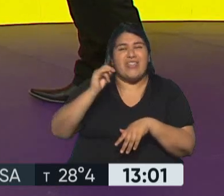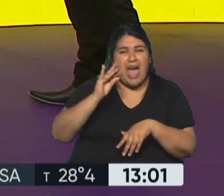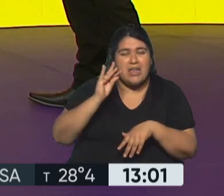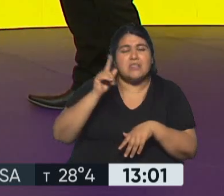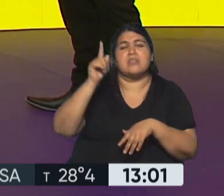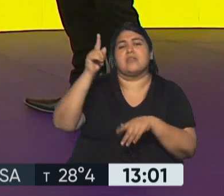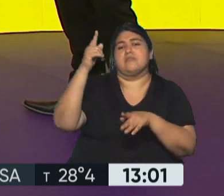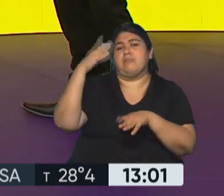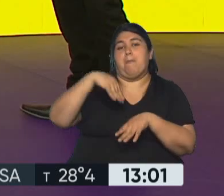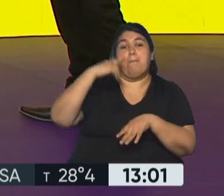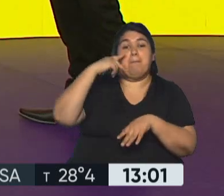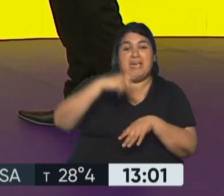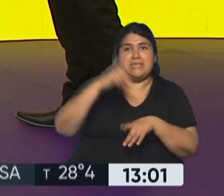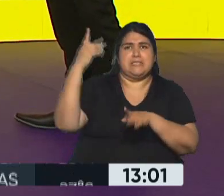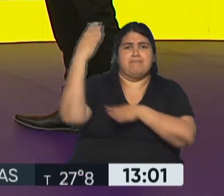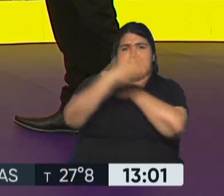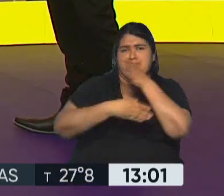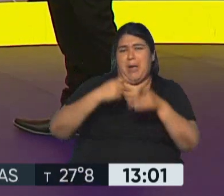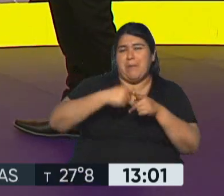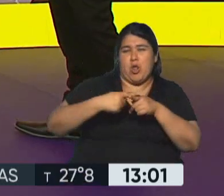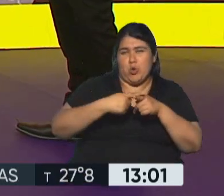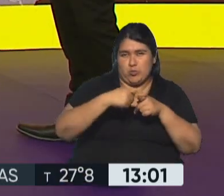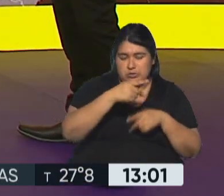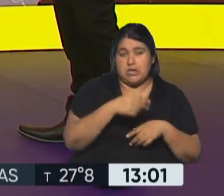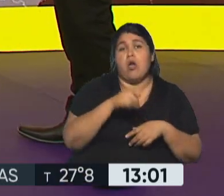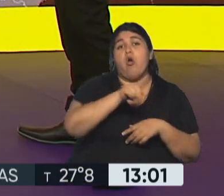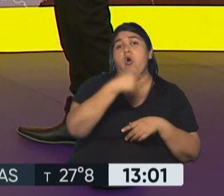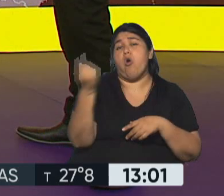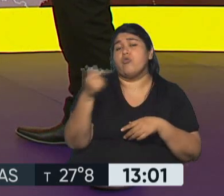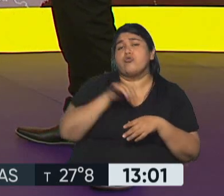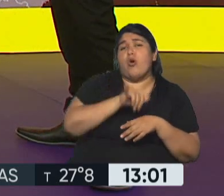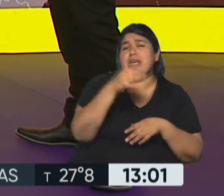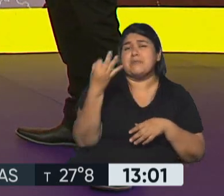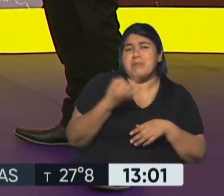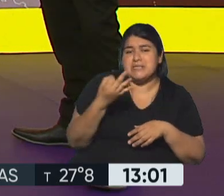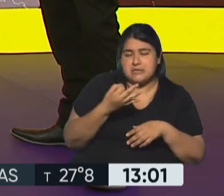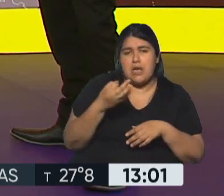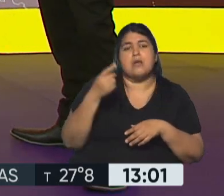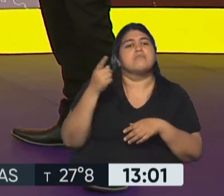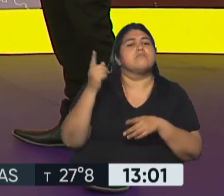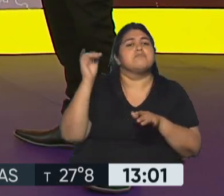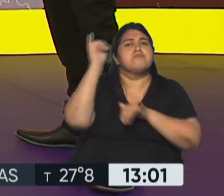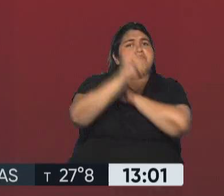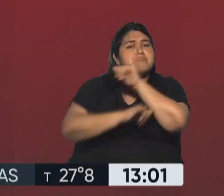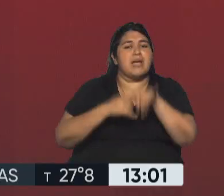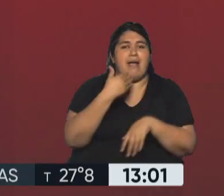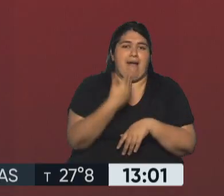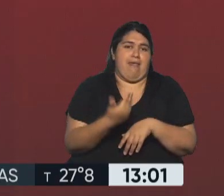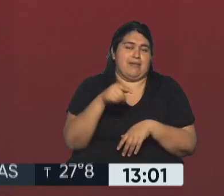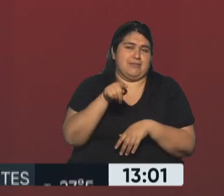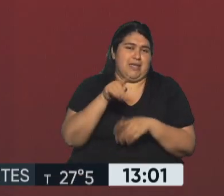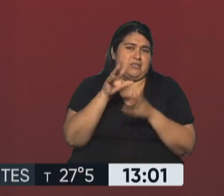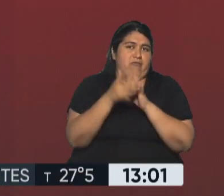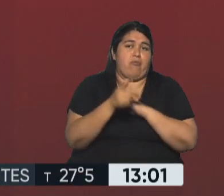hacia Minsk, hacia Bielorrusia. Se han registrado también vuelos charter. Viajan entonces por vía aérea gracias a esta forma